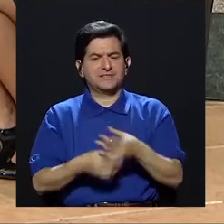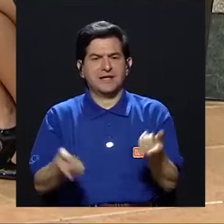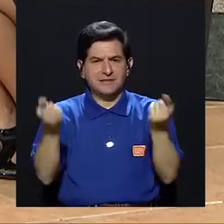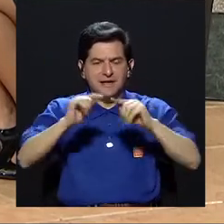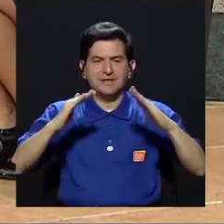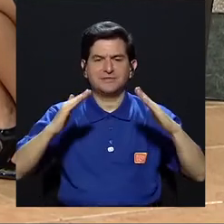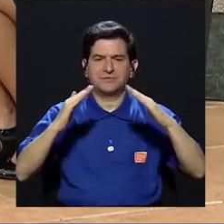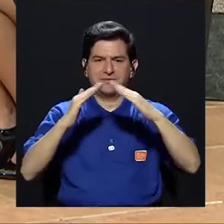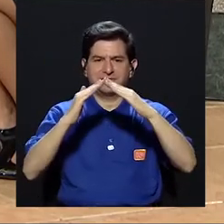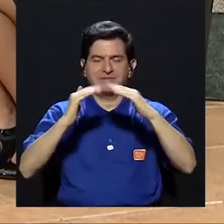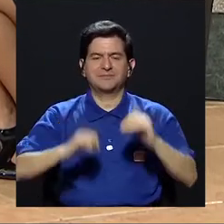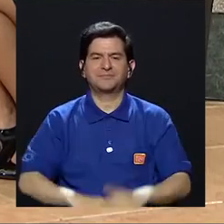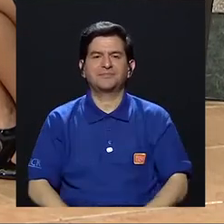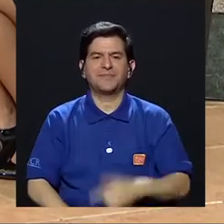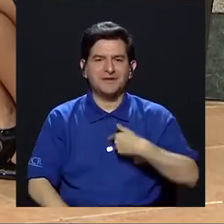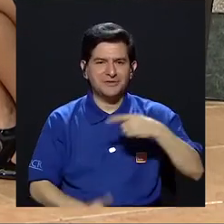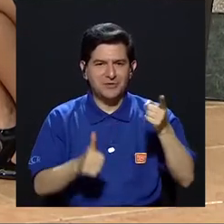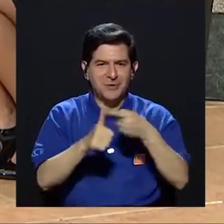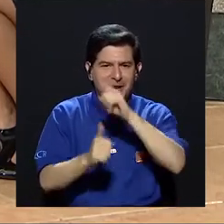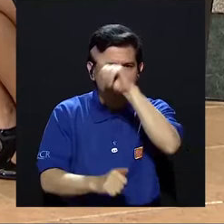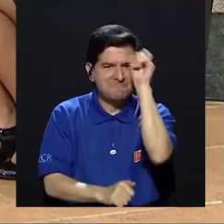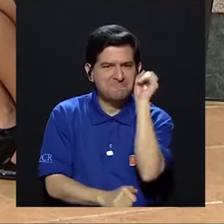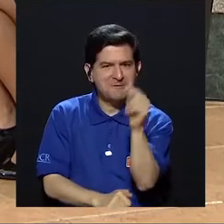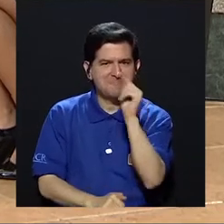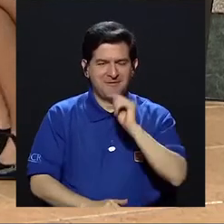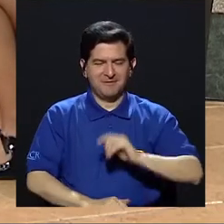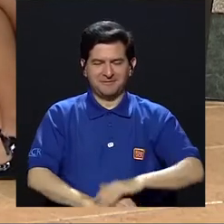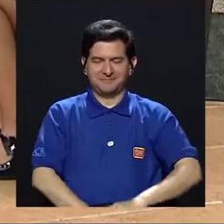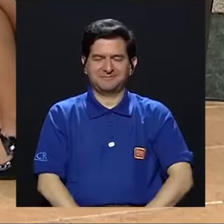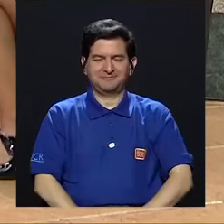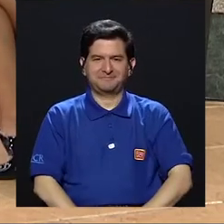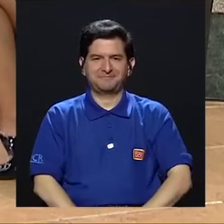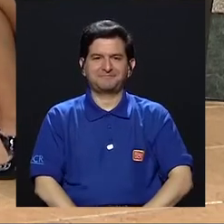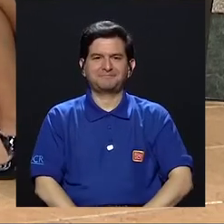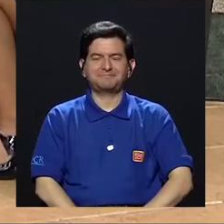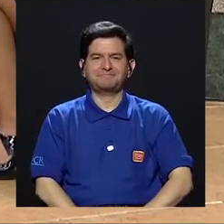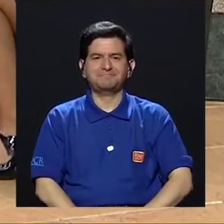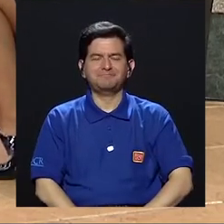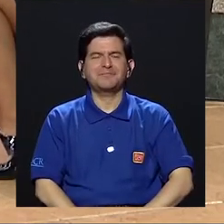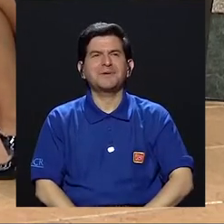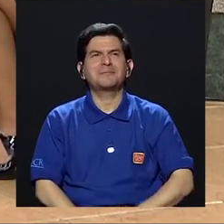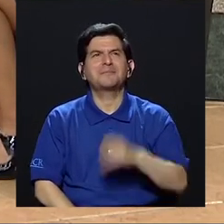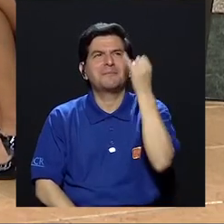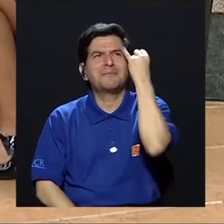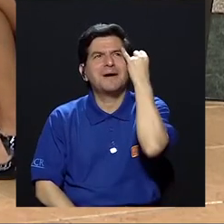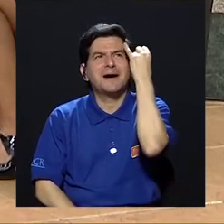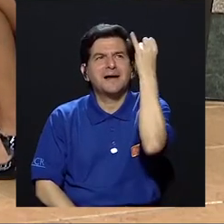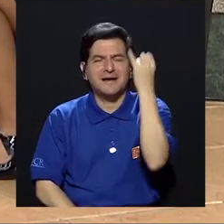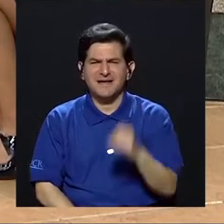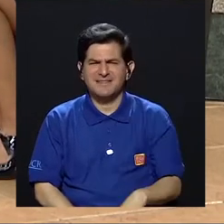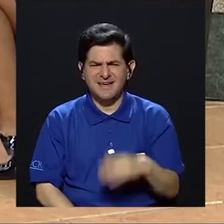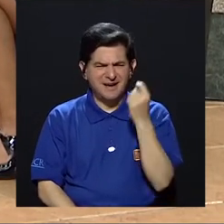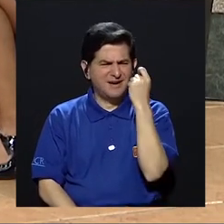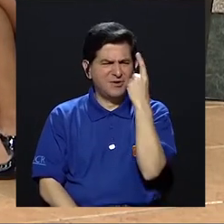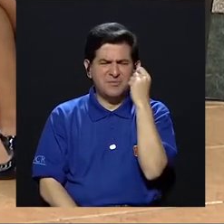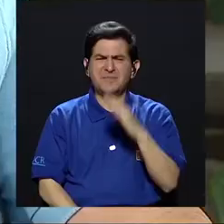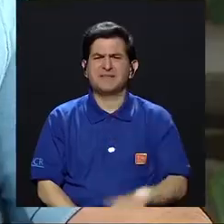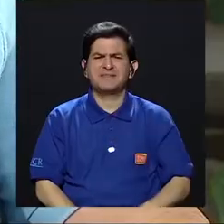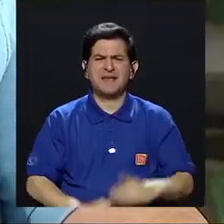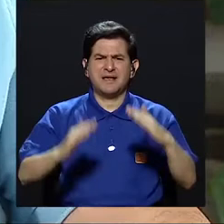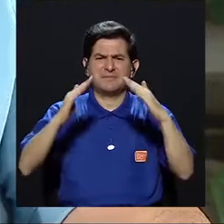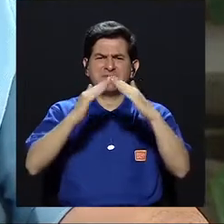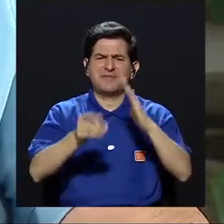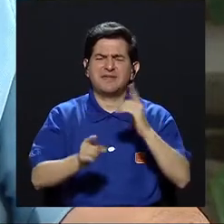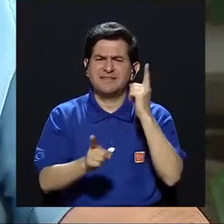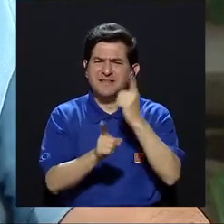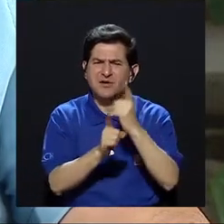es la vivienda. Bueno, yo voy a hacerle la primera pregunta entonces, Yesenia, y es como para ubicarnos en un contexto que debemos entender por una